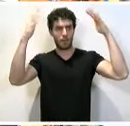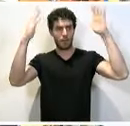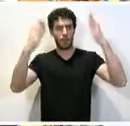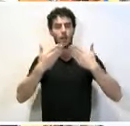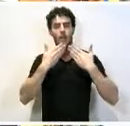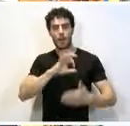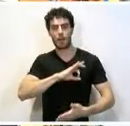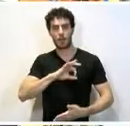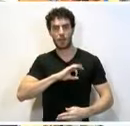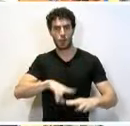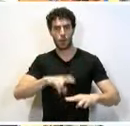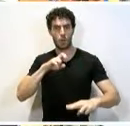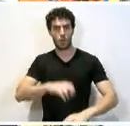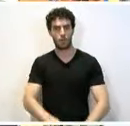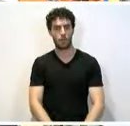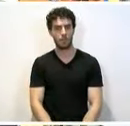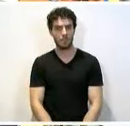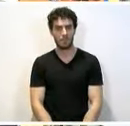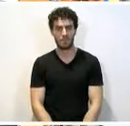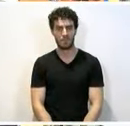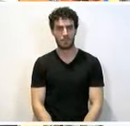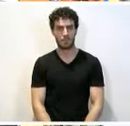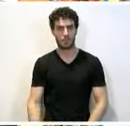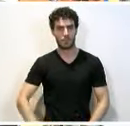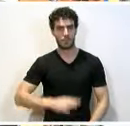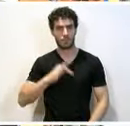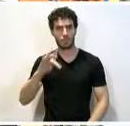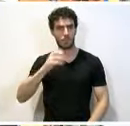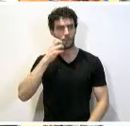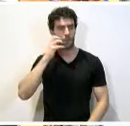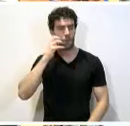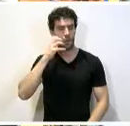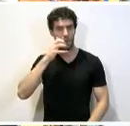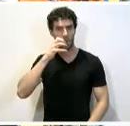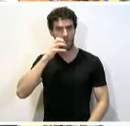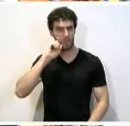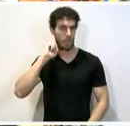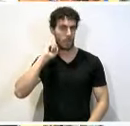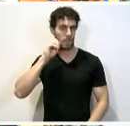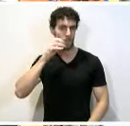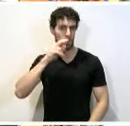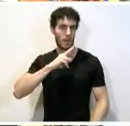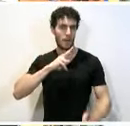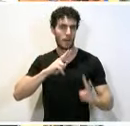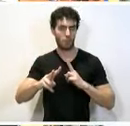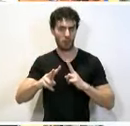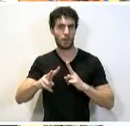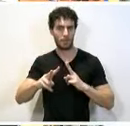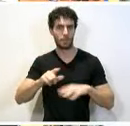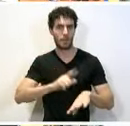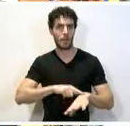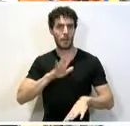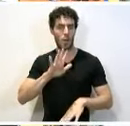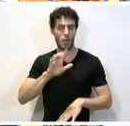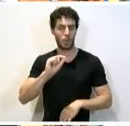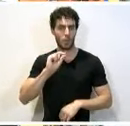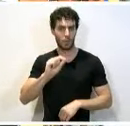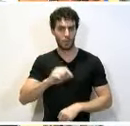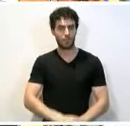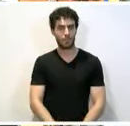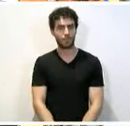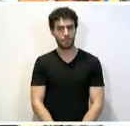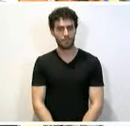Gracias, señora Moreno. Para turno de réplica del señor consejero, tiene la palabra por tiempo máximo de 5 minutos. Muy bien.